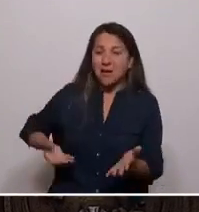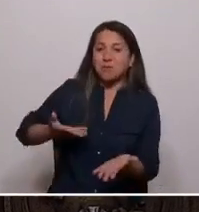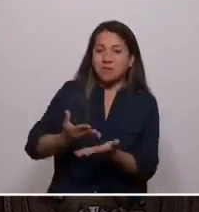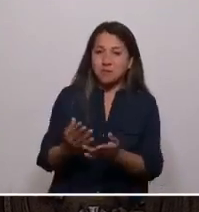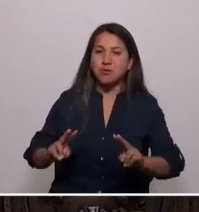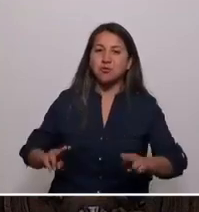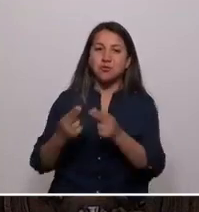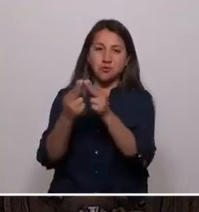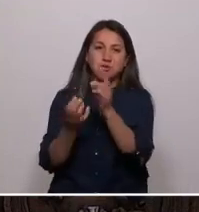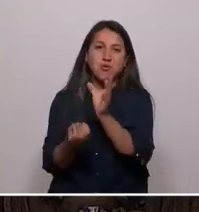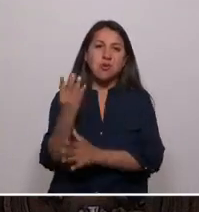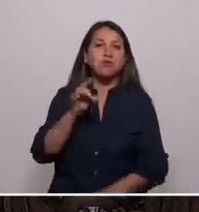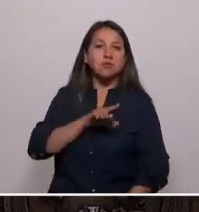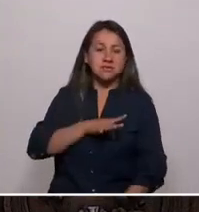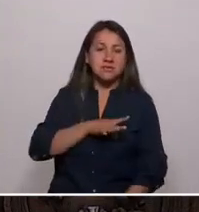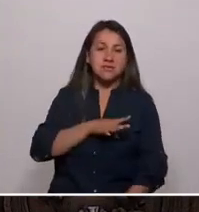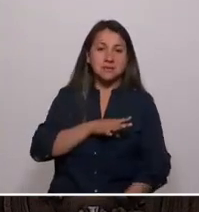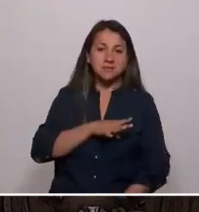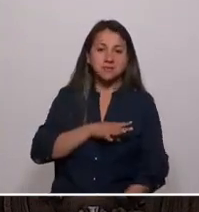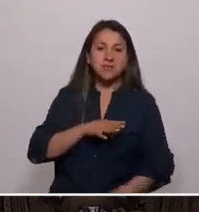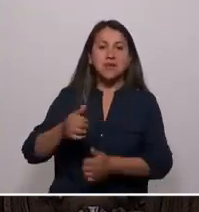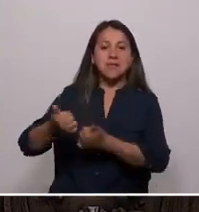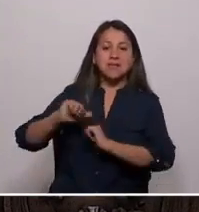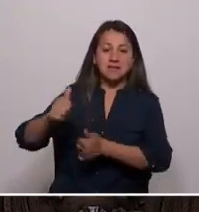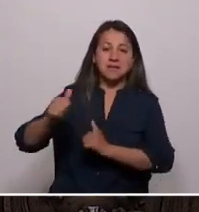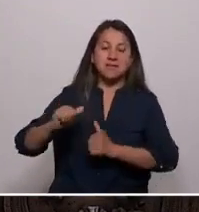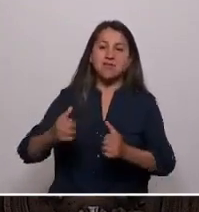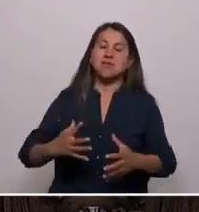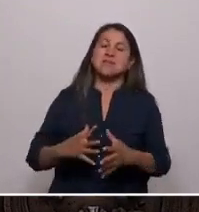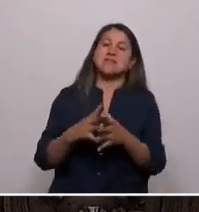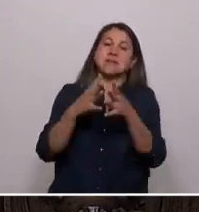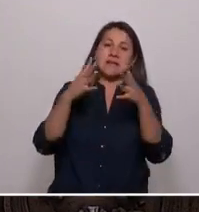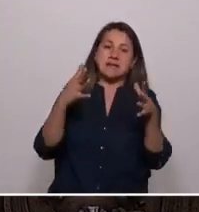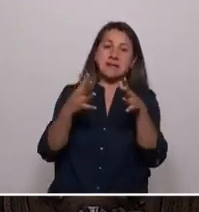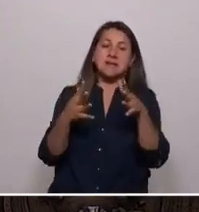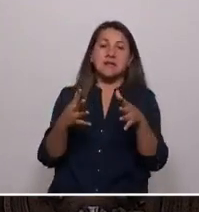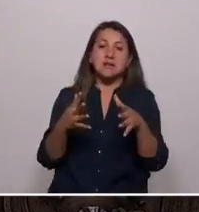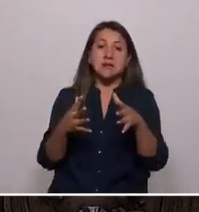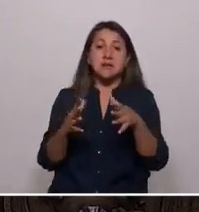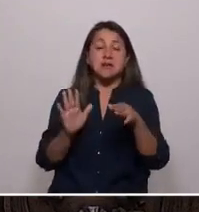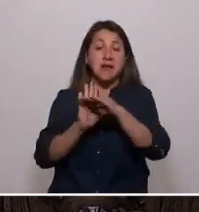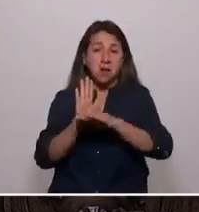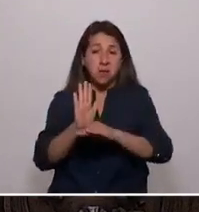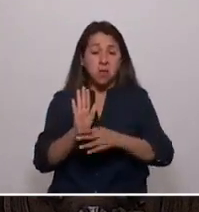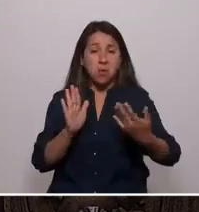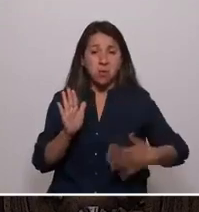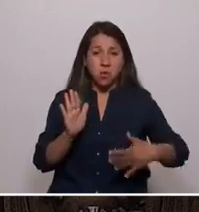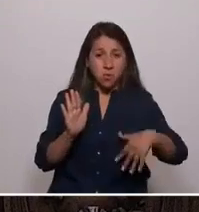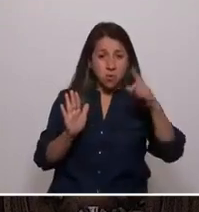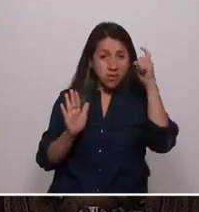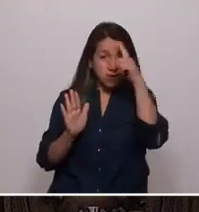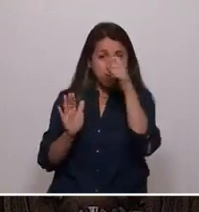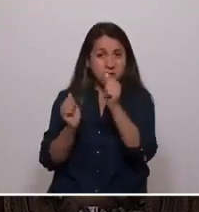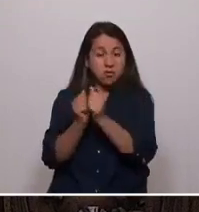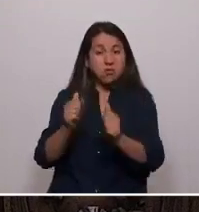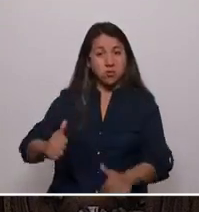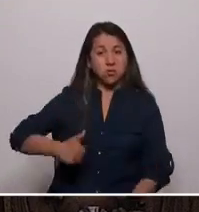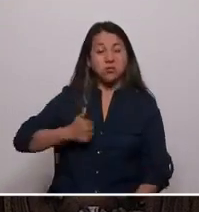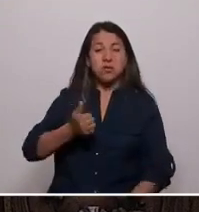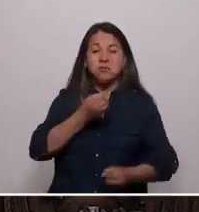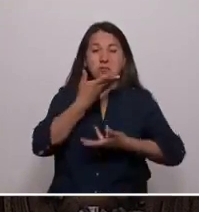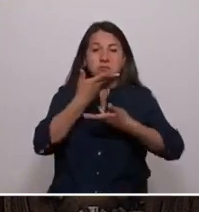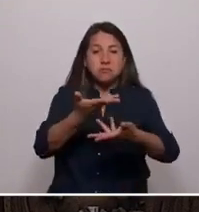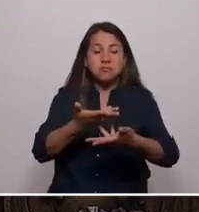construcción del nuevo Chile. El desafío es enorme, la gesta es compleja, pero con voluntad, honestidad